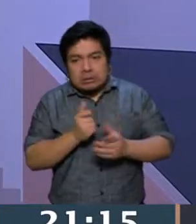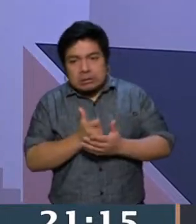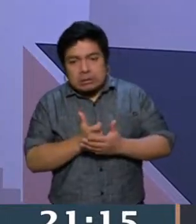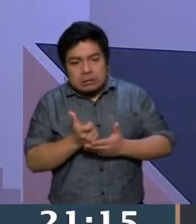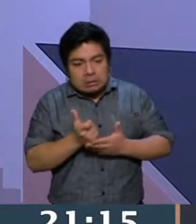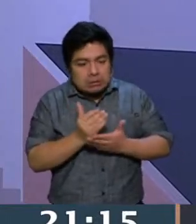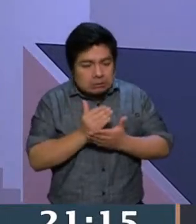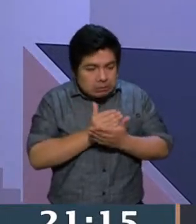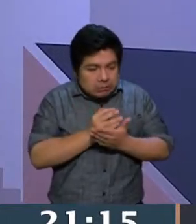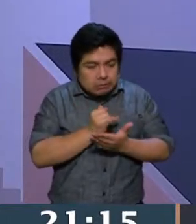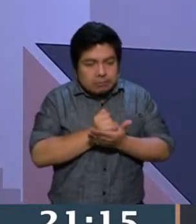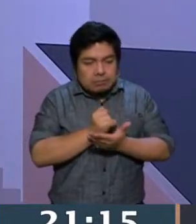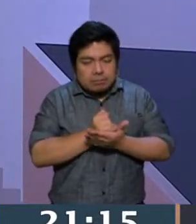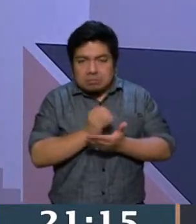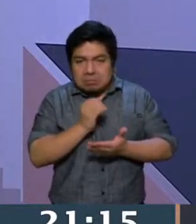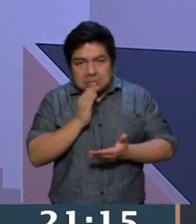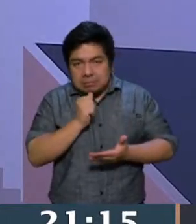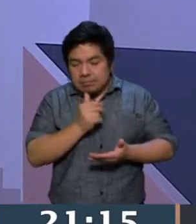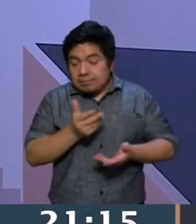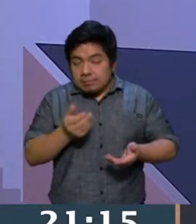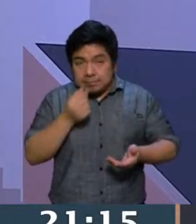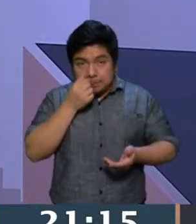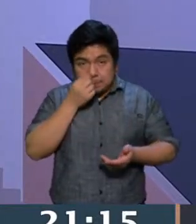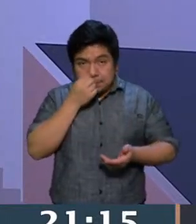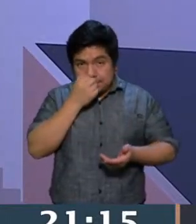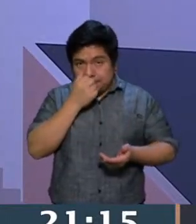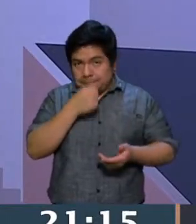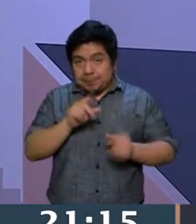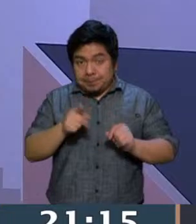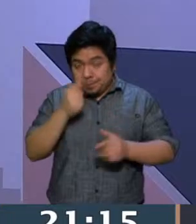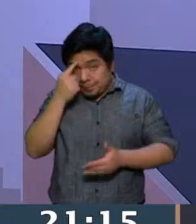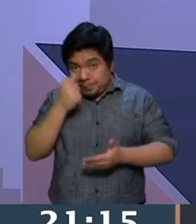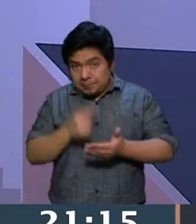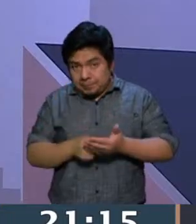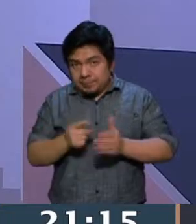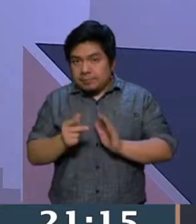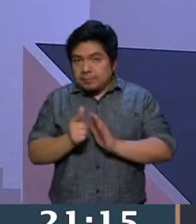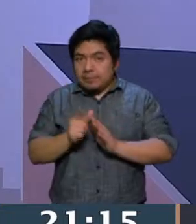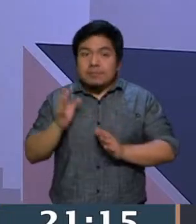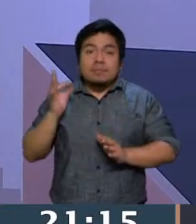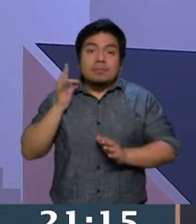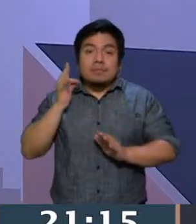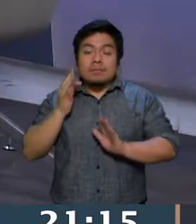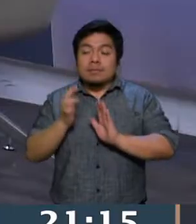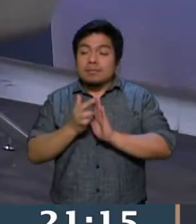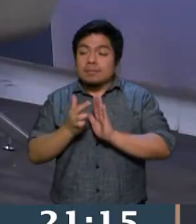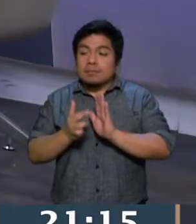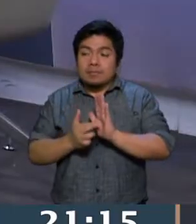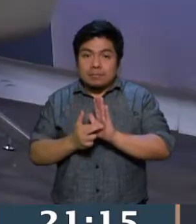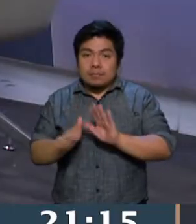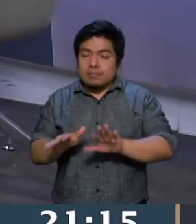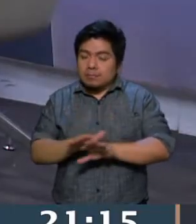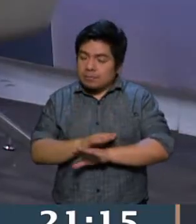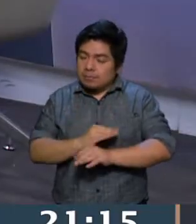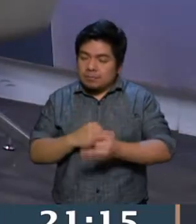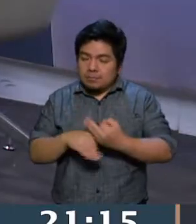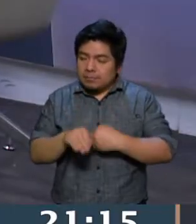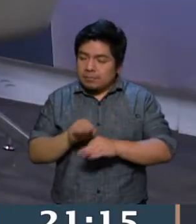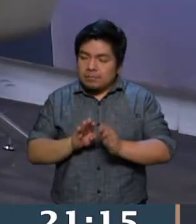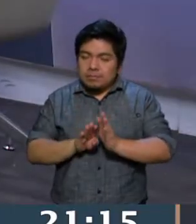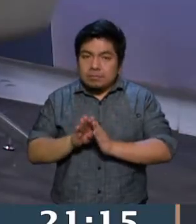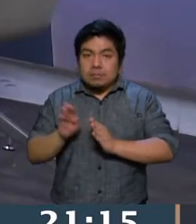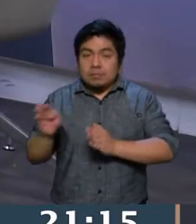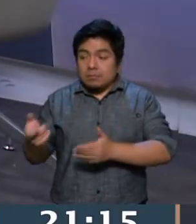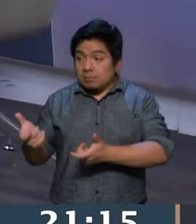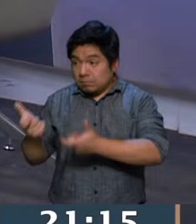muchos menos impuestos de lo que les corresponden. Entonces yo creo que ya es hora de empezar a hablar de reformas fiscales progresivas en donde realmente pague más quien más